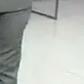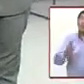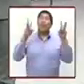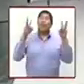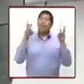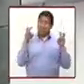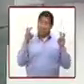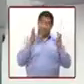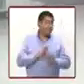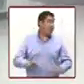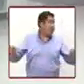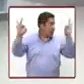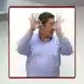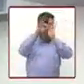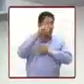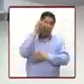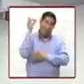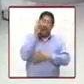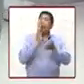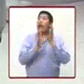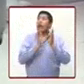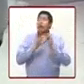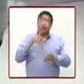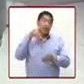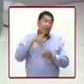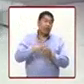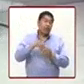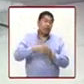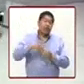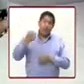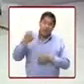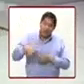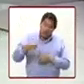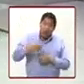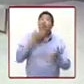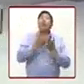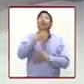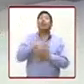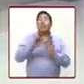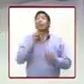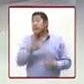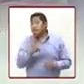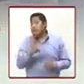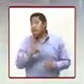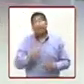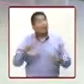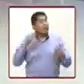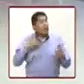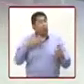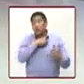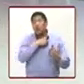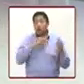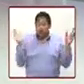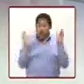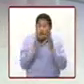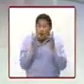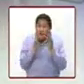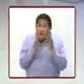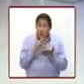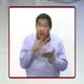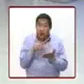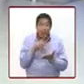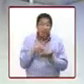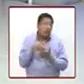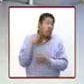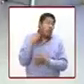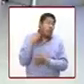Un tema muy importante para el país es hablar sobre las elecciones judiciales. ¿Cómo están? Buenas noches, bienvenidos. Vamos a tomar contacto con esta unidad móvil hasta la